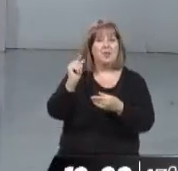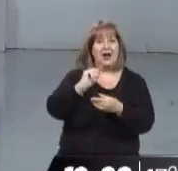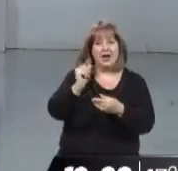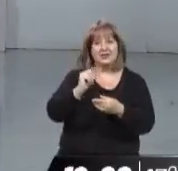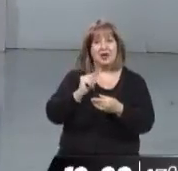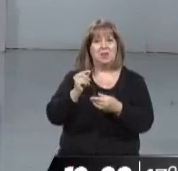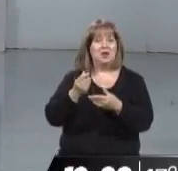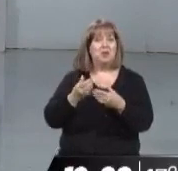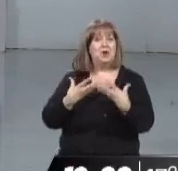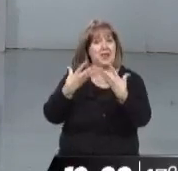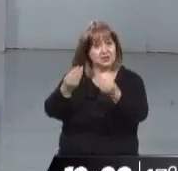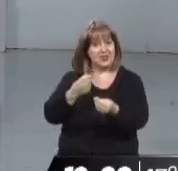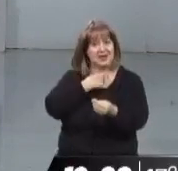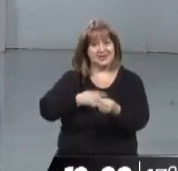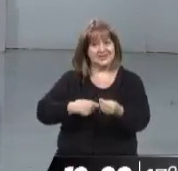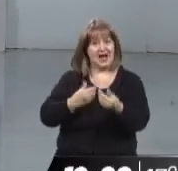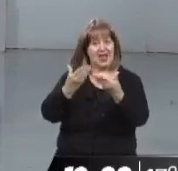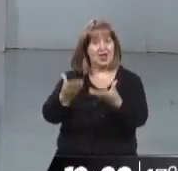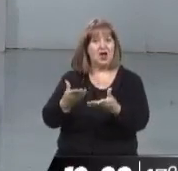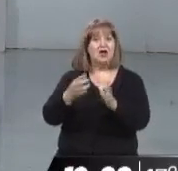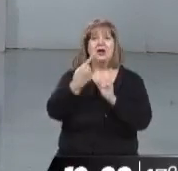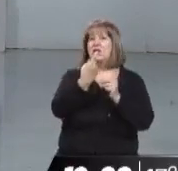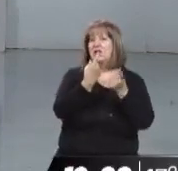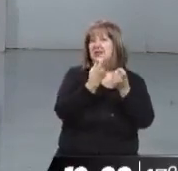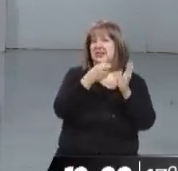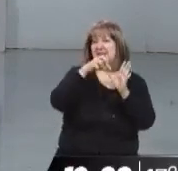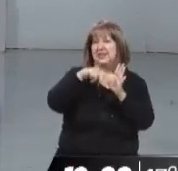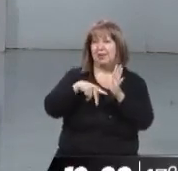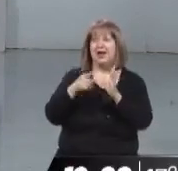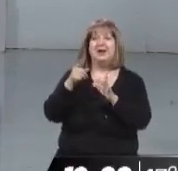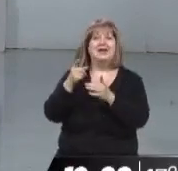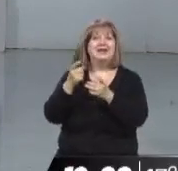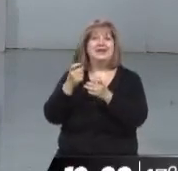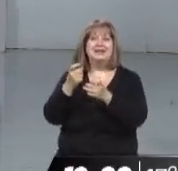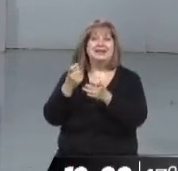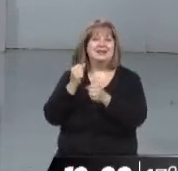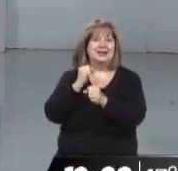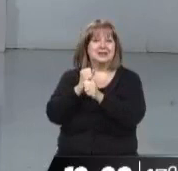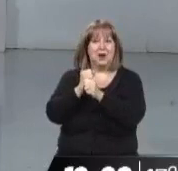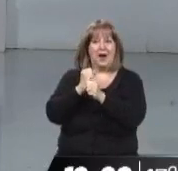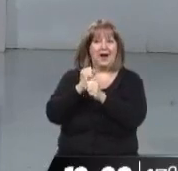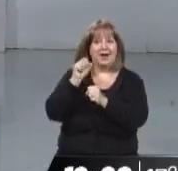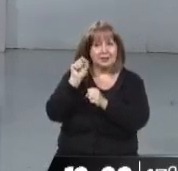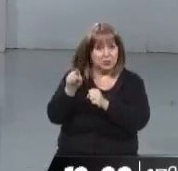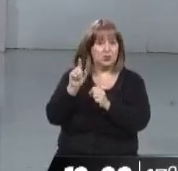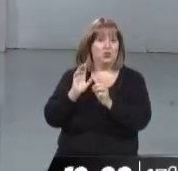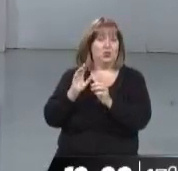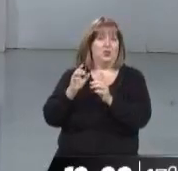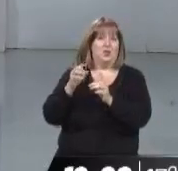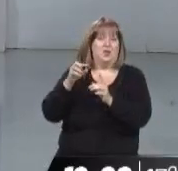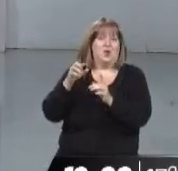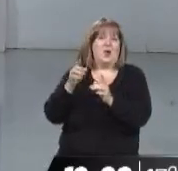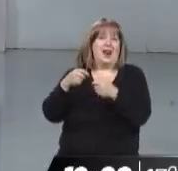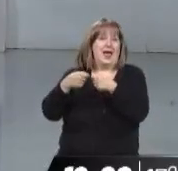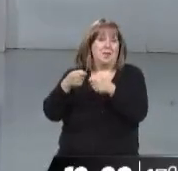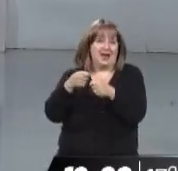directa, el Estado puede ayudar a que no necesiten un plan. Totalmente. Mientras buscan un empleo en relación de dependencia o desarrollan, su propia pyme, exacto,